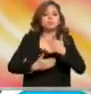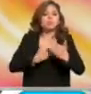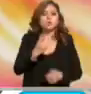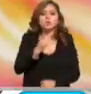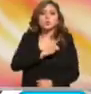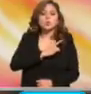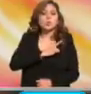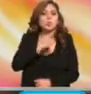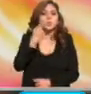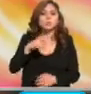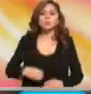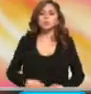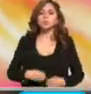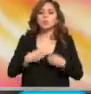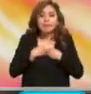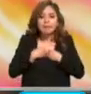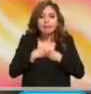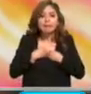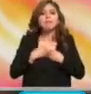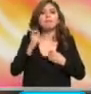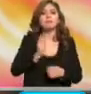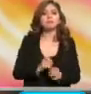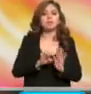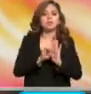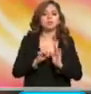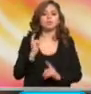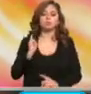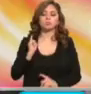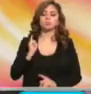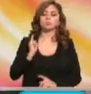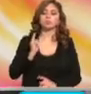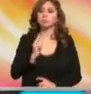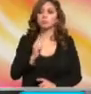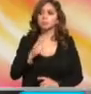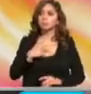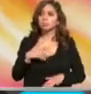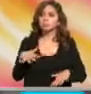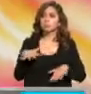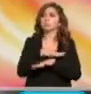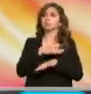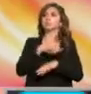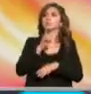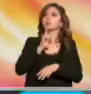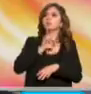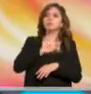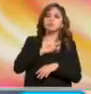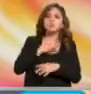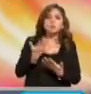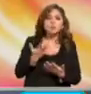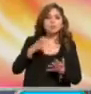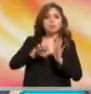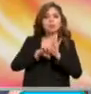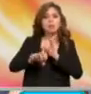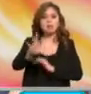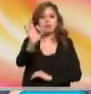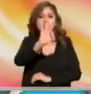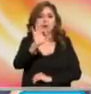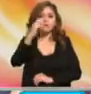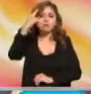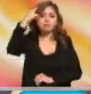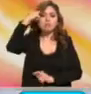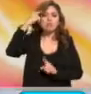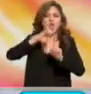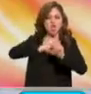muchas veces tienes una expresión en la fobia de algo distinto a lo que quizá lo generó. A ver, ¿es un traslado de repudio,